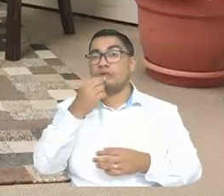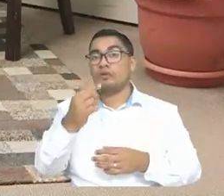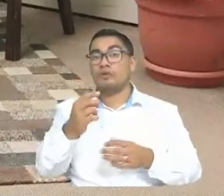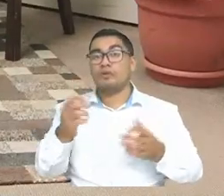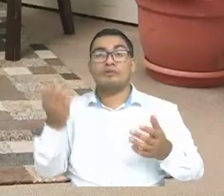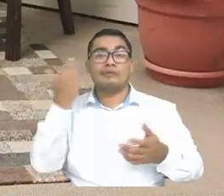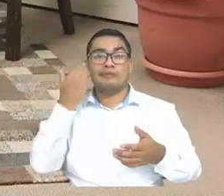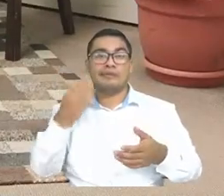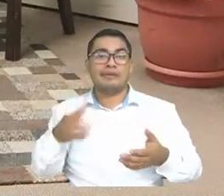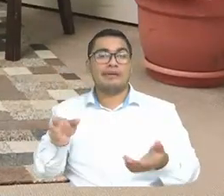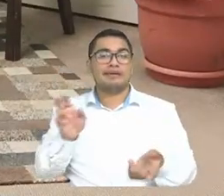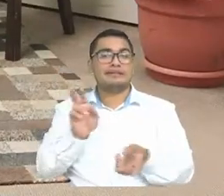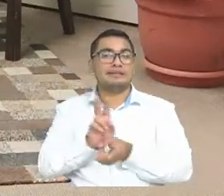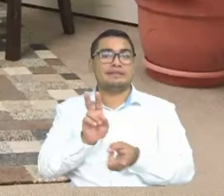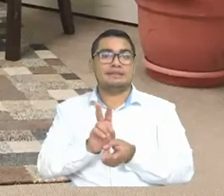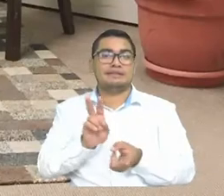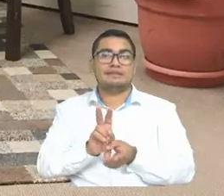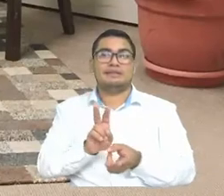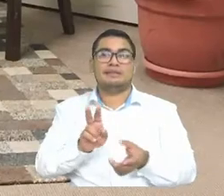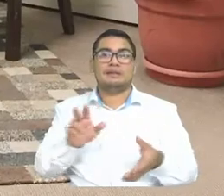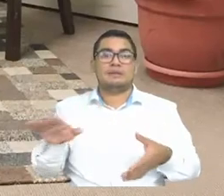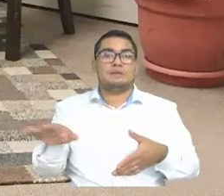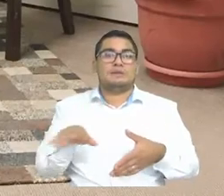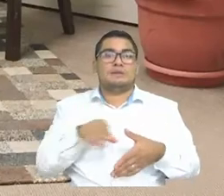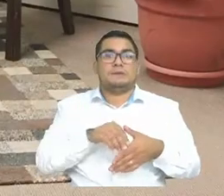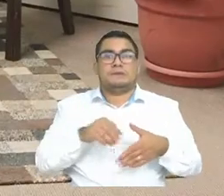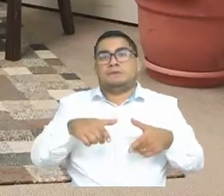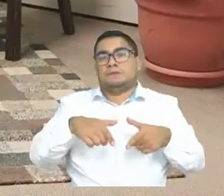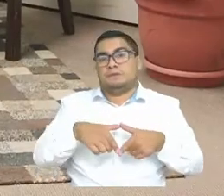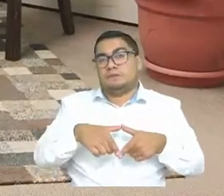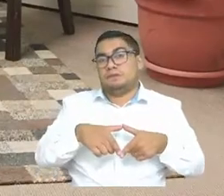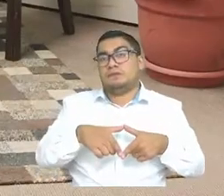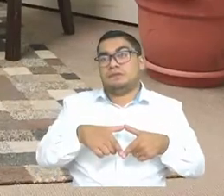enfermedades como la vaginosis, que son enfermedades